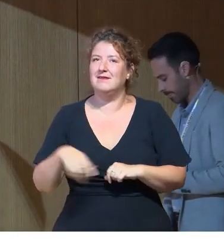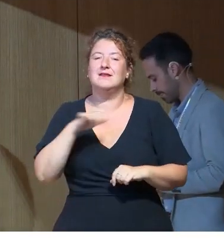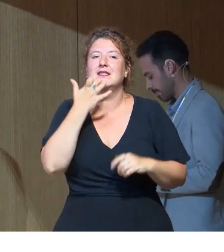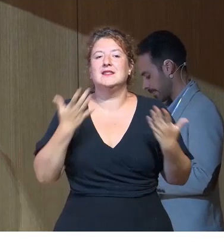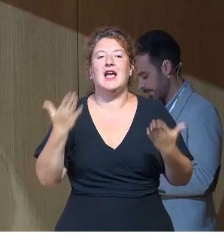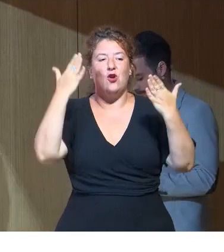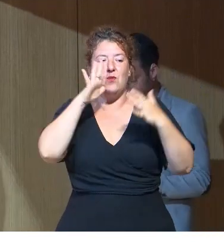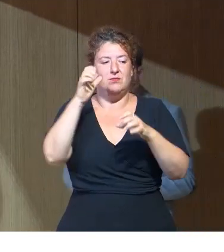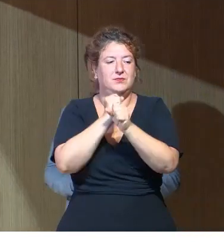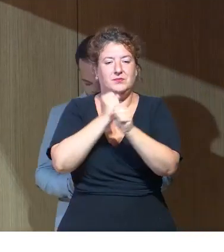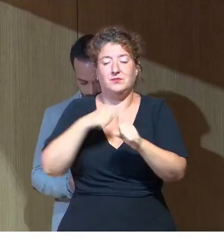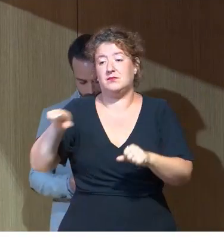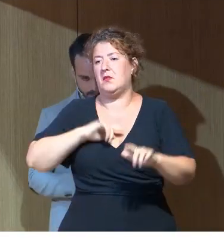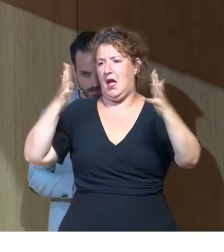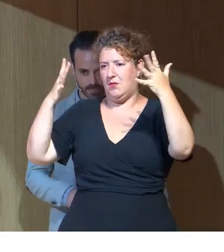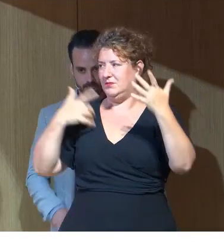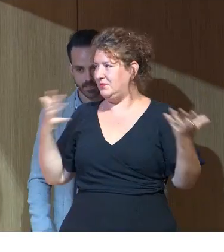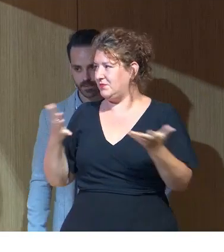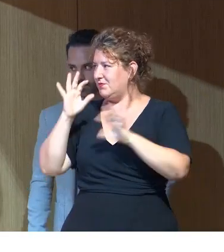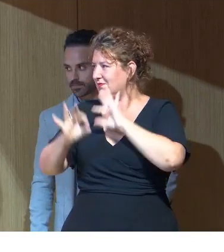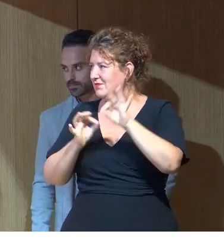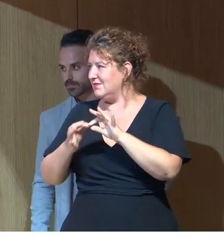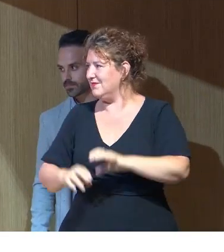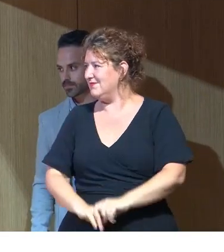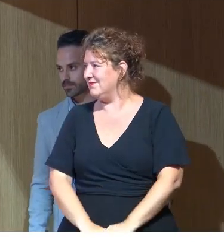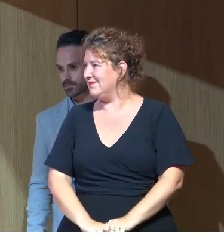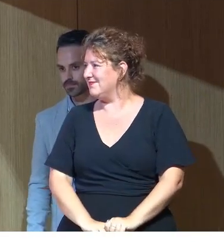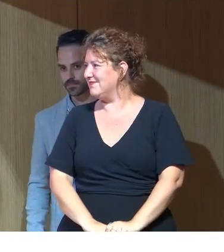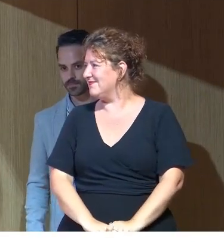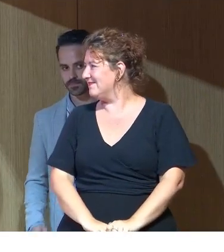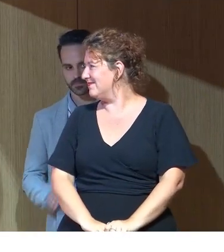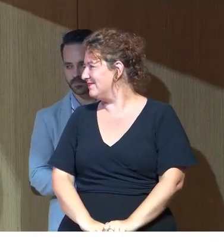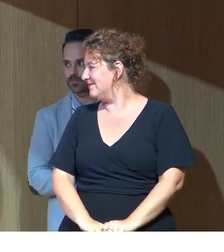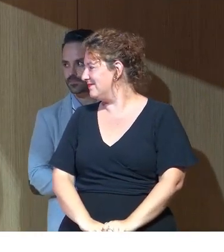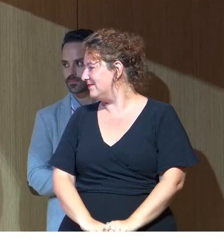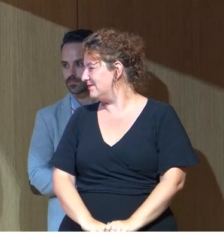mientras esperamos por qué no dar un aplauso a la organización del evento a todo el equipo